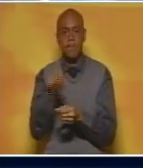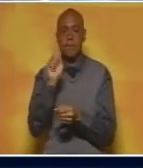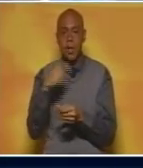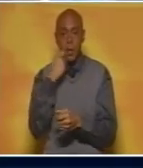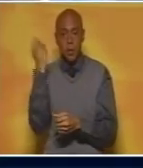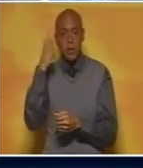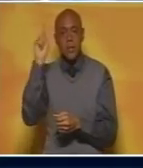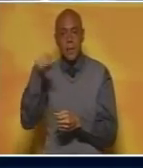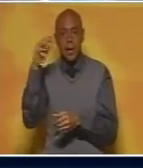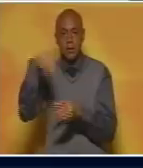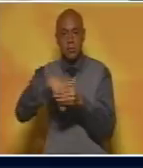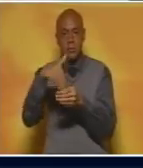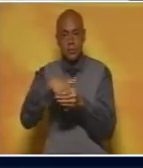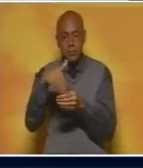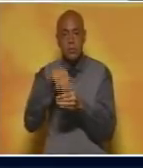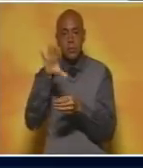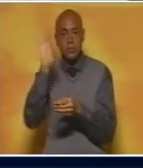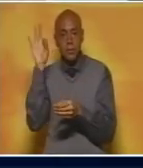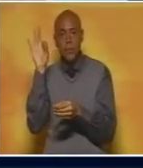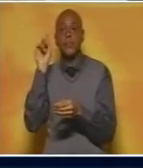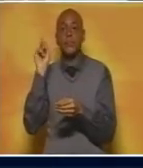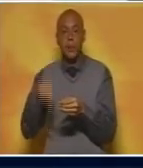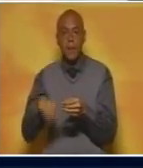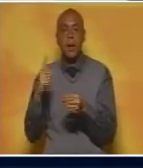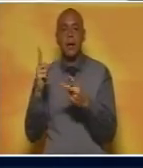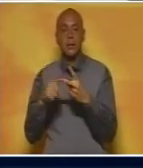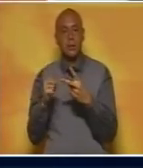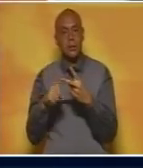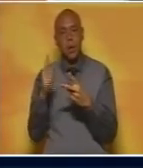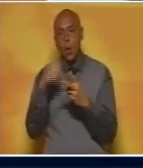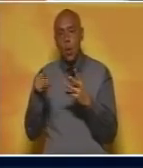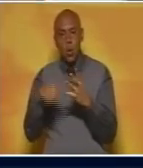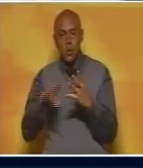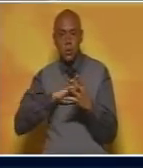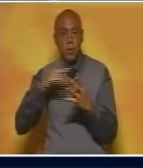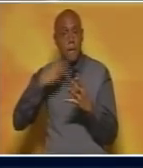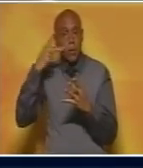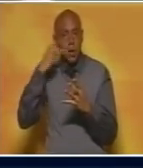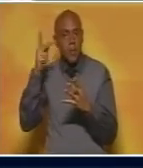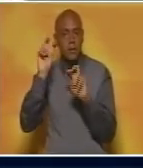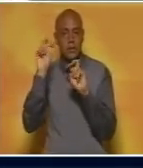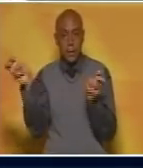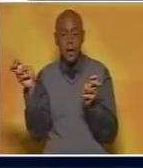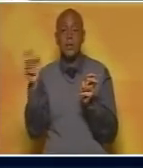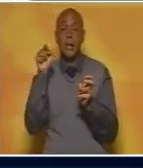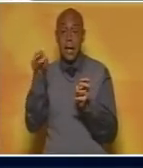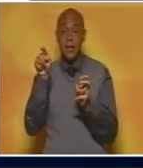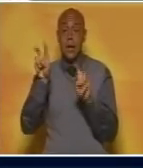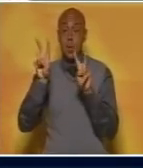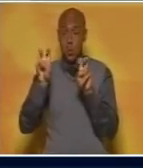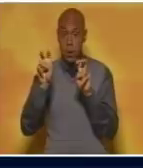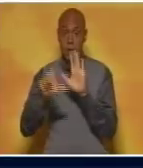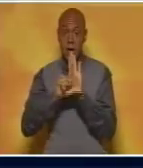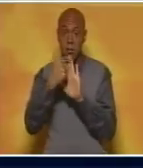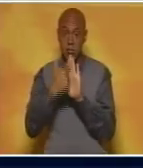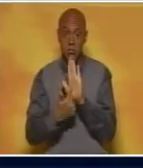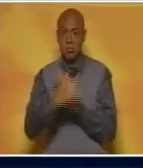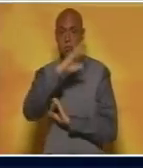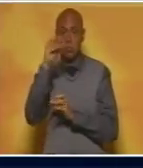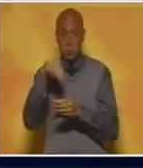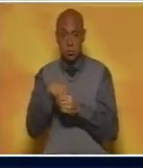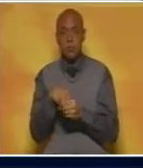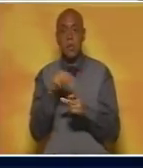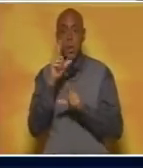campañas electorales de candidatos como las referentes a cuestiones controvertidas políticamente. La nueva medida, que en ningún caso limita lo que los